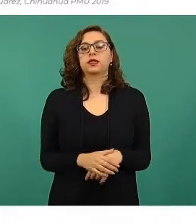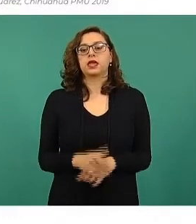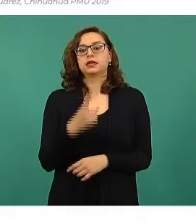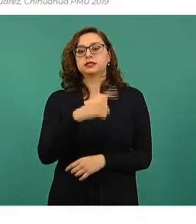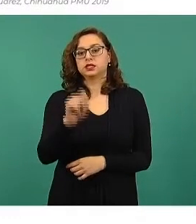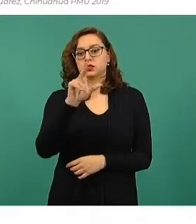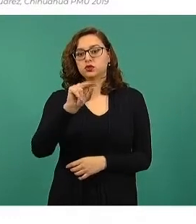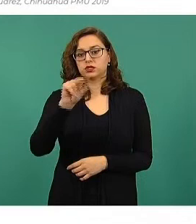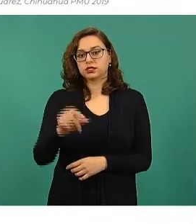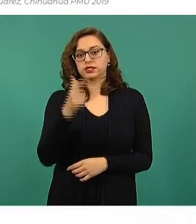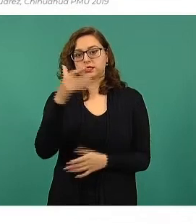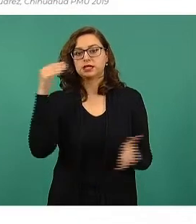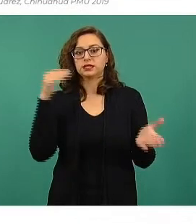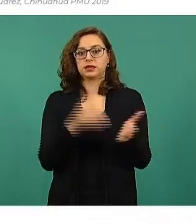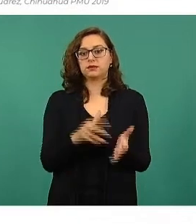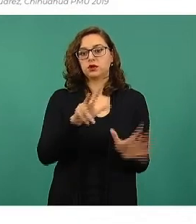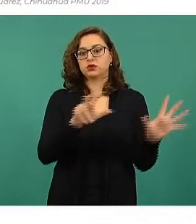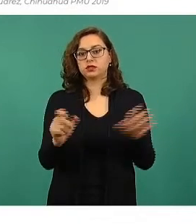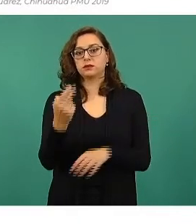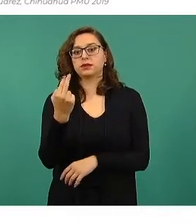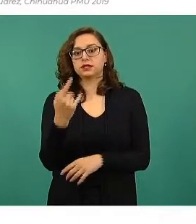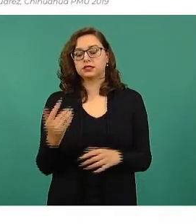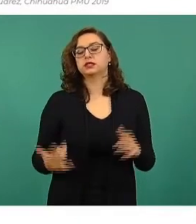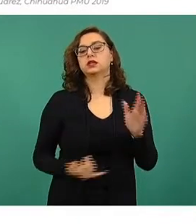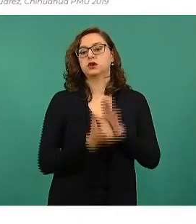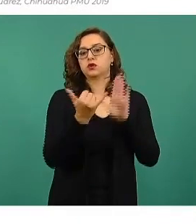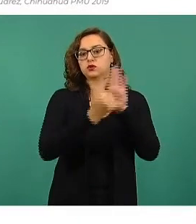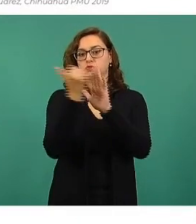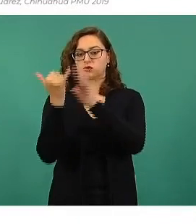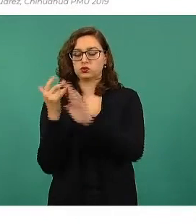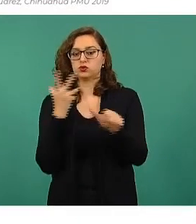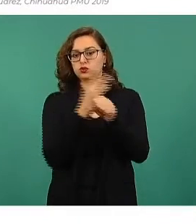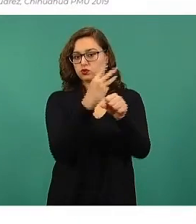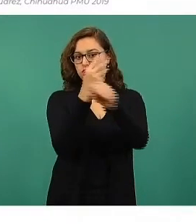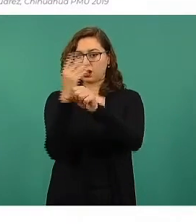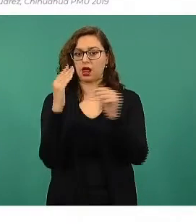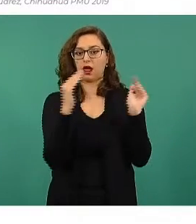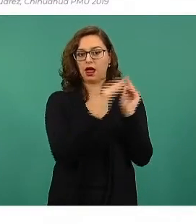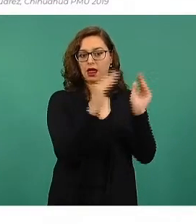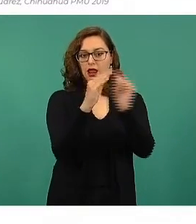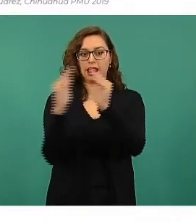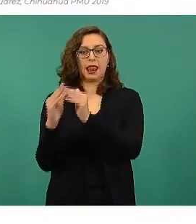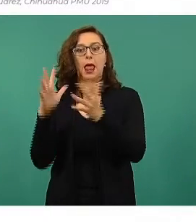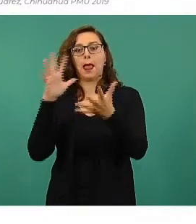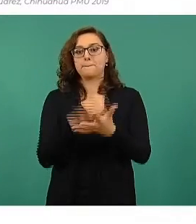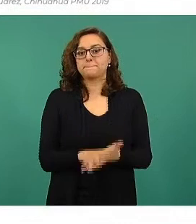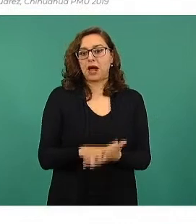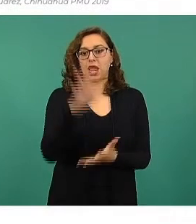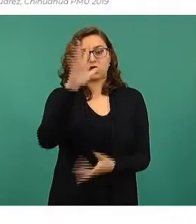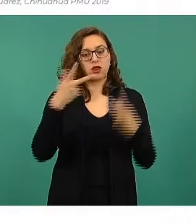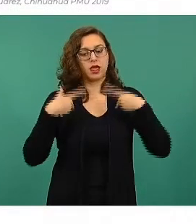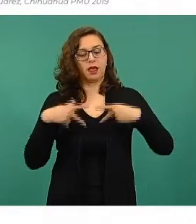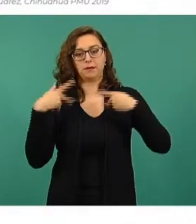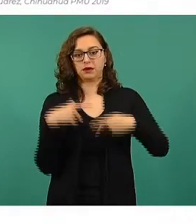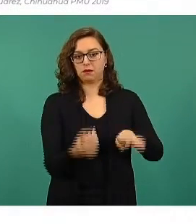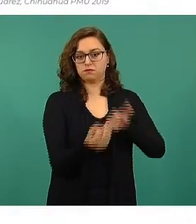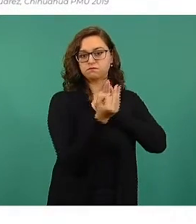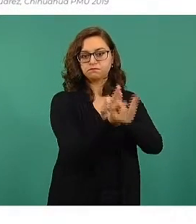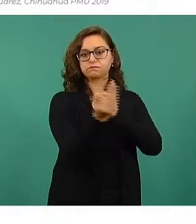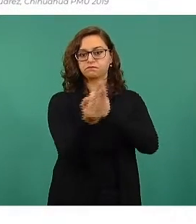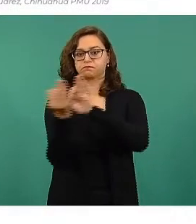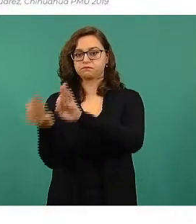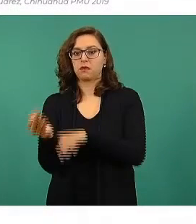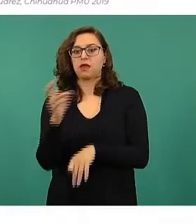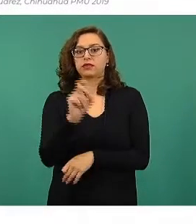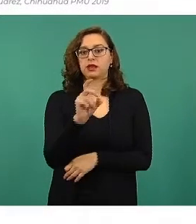187.000 acciones de vivienda, donde hoy en día la gran mayoría de esas acciones de vivienda son acciones de apoyos directos a las familias, son